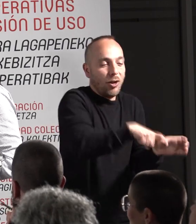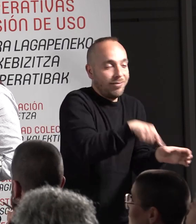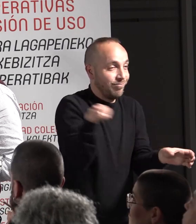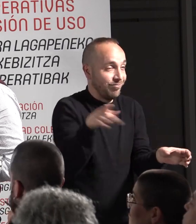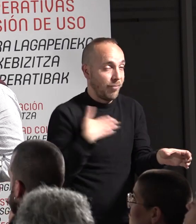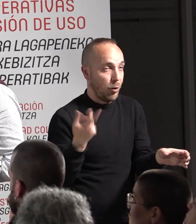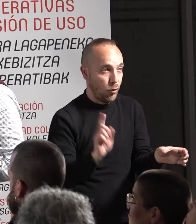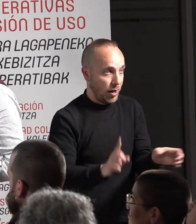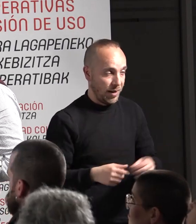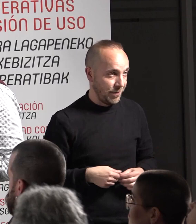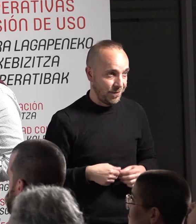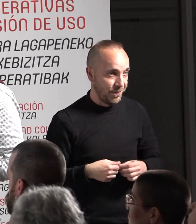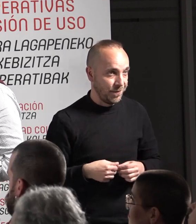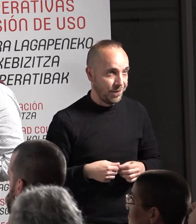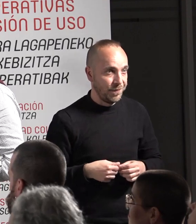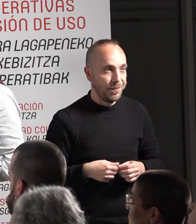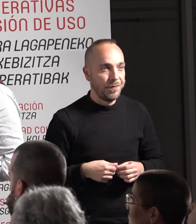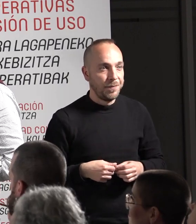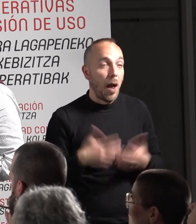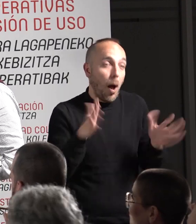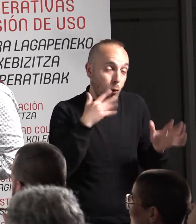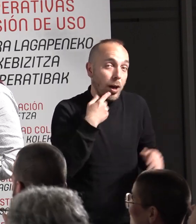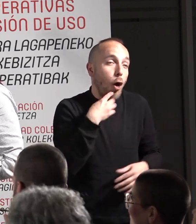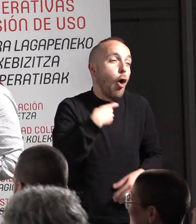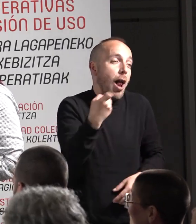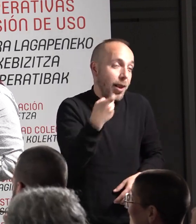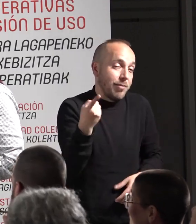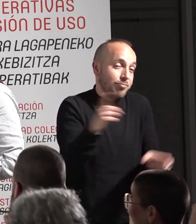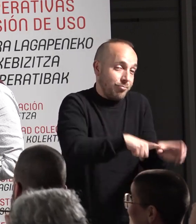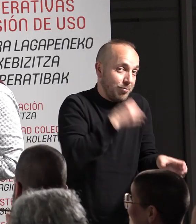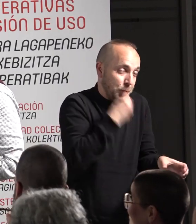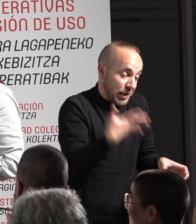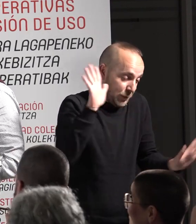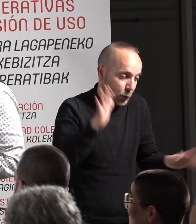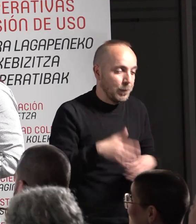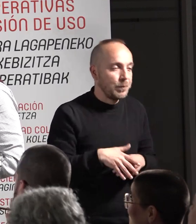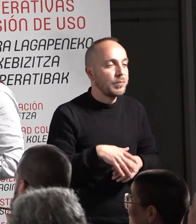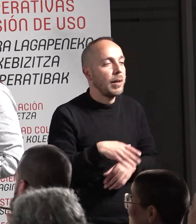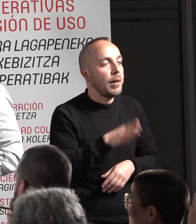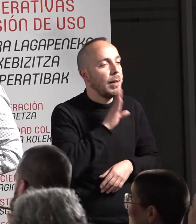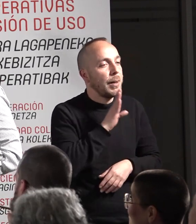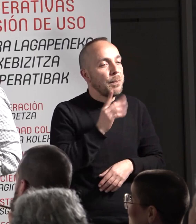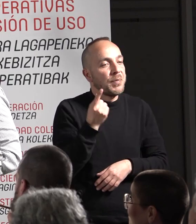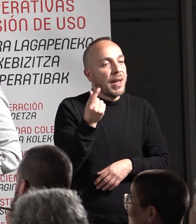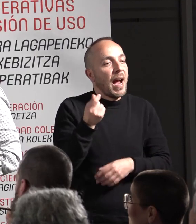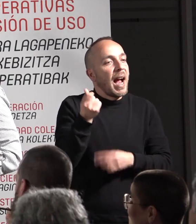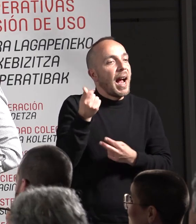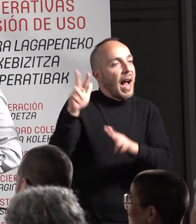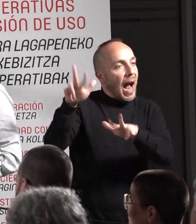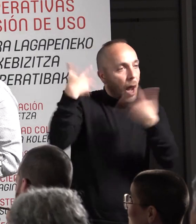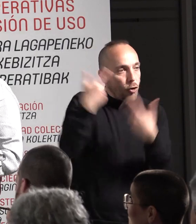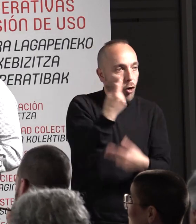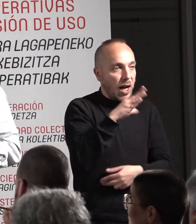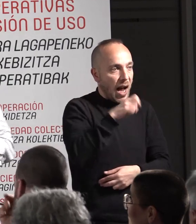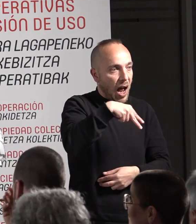sea. Bueno, a pesar de que estaría bien. Estamos hablando de un canon, habrá que definir si es gratuito, si es simbólico